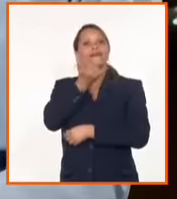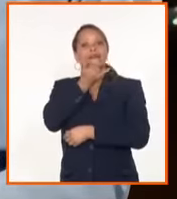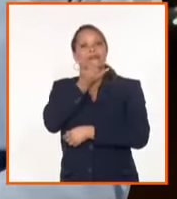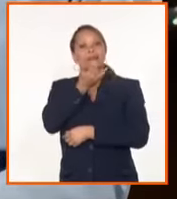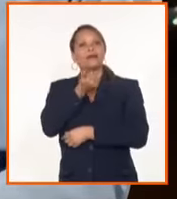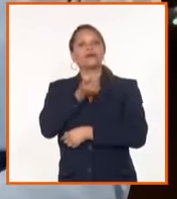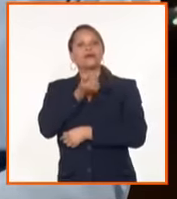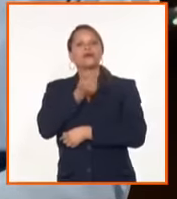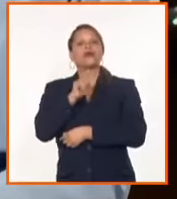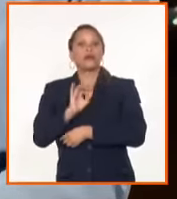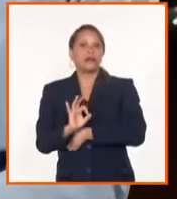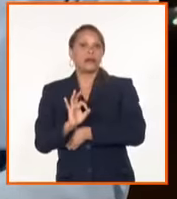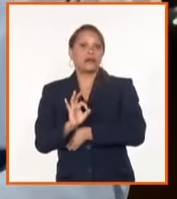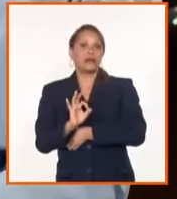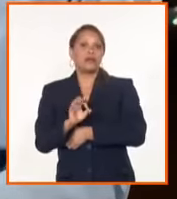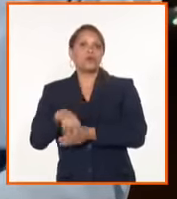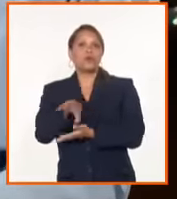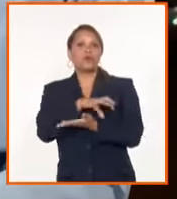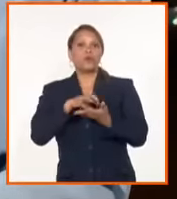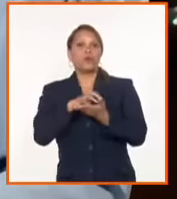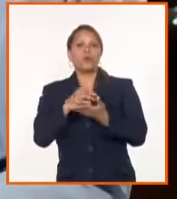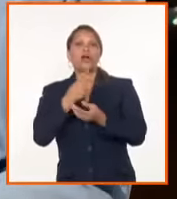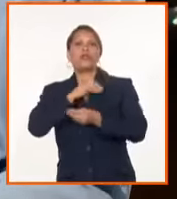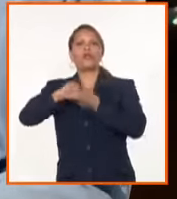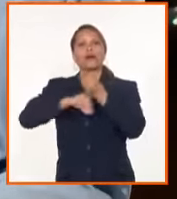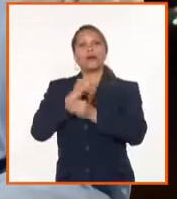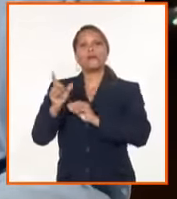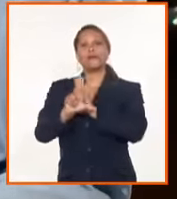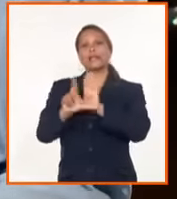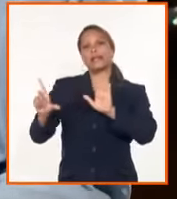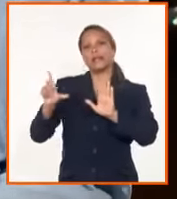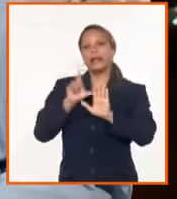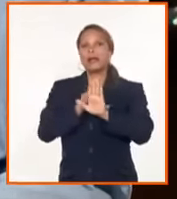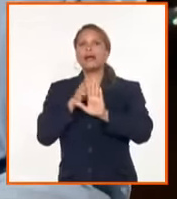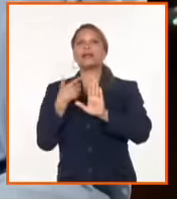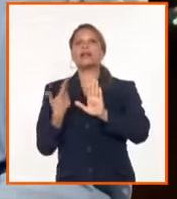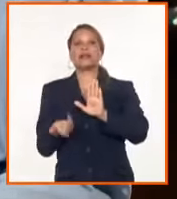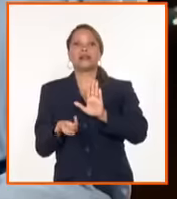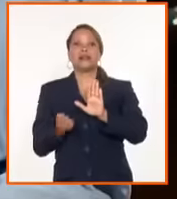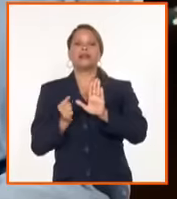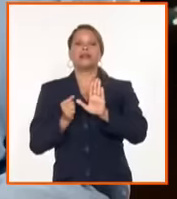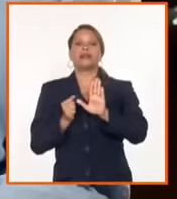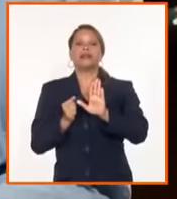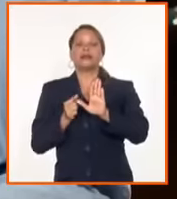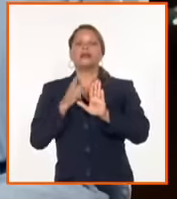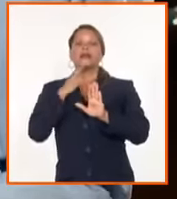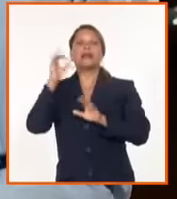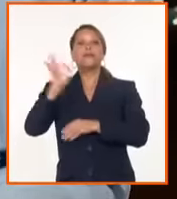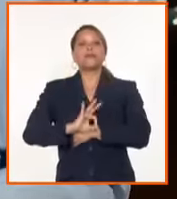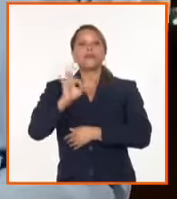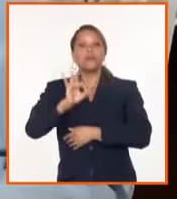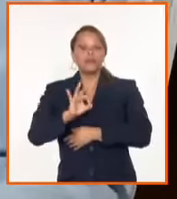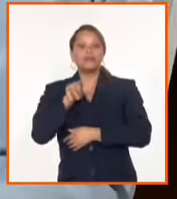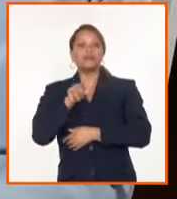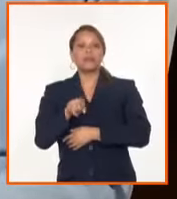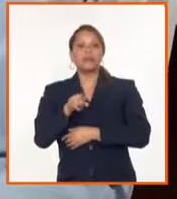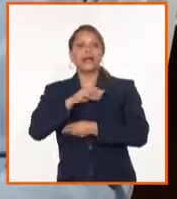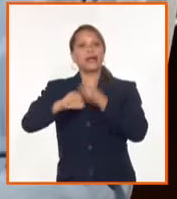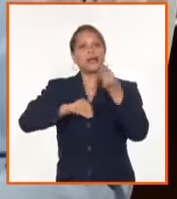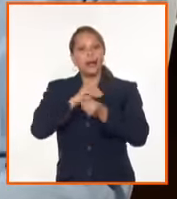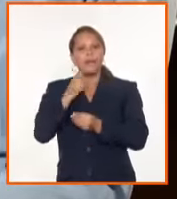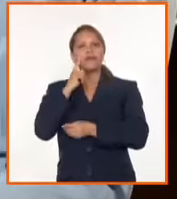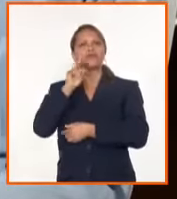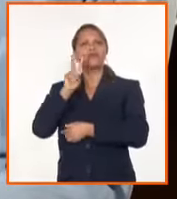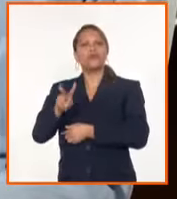un lugar donde se van a hacer cambios ilegales y donde casi que te fijan las tasas de cambio y te fijan los precios